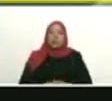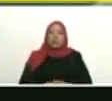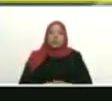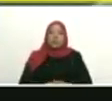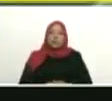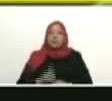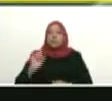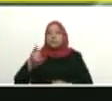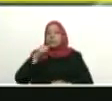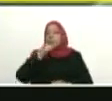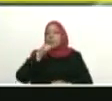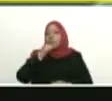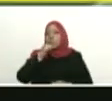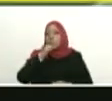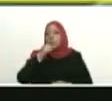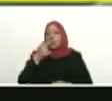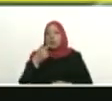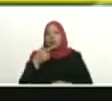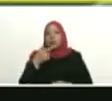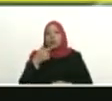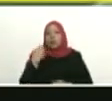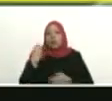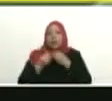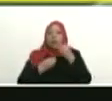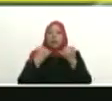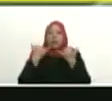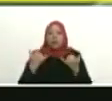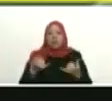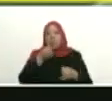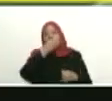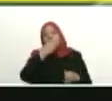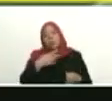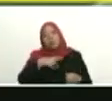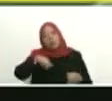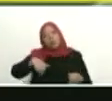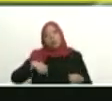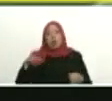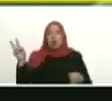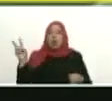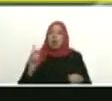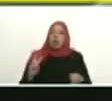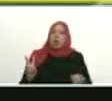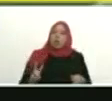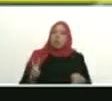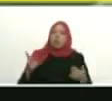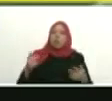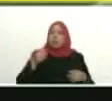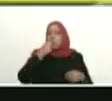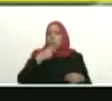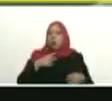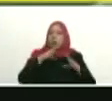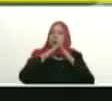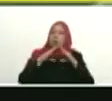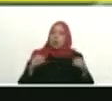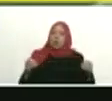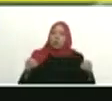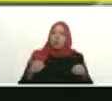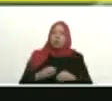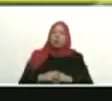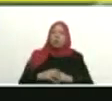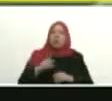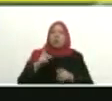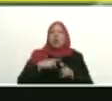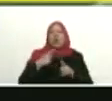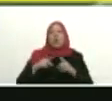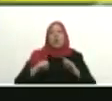bajo el principio de lo que es bueno para nuestro país, es bueno para todos, aunque